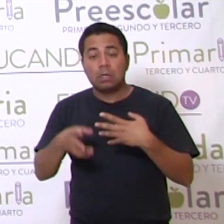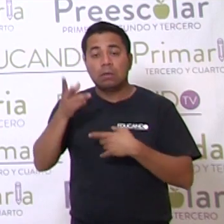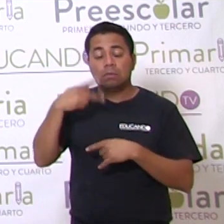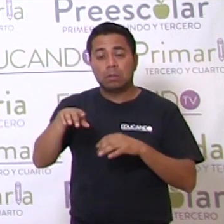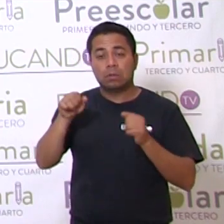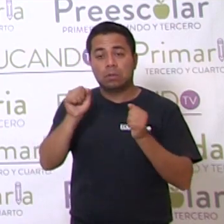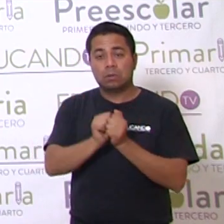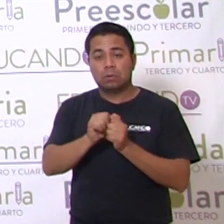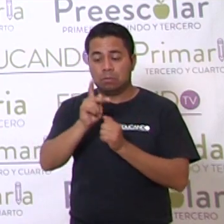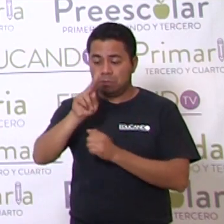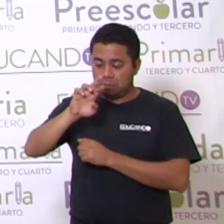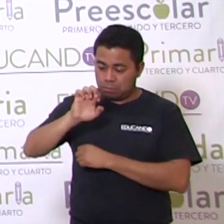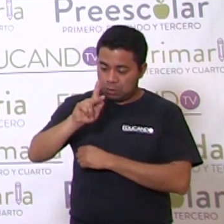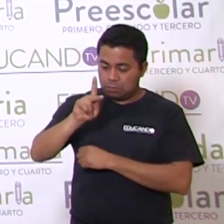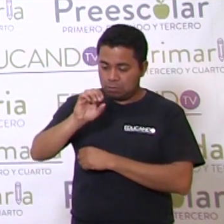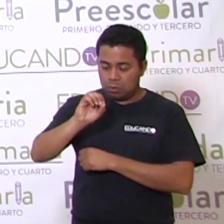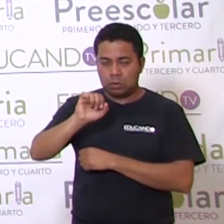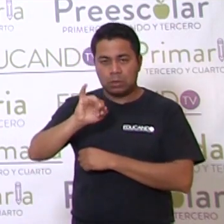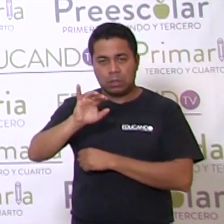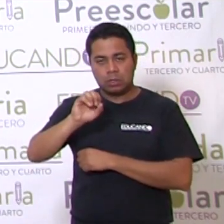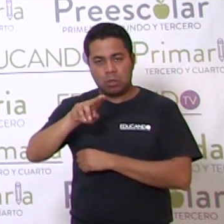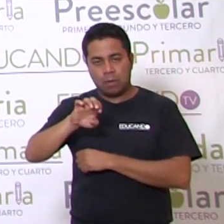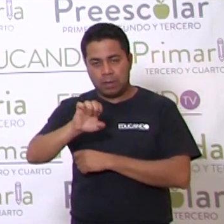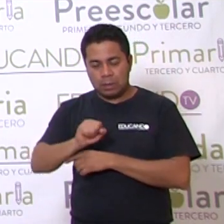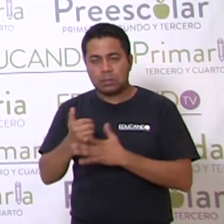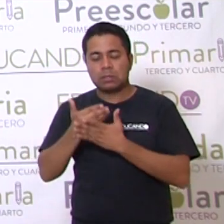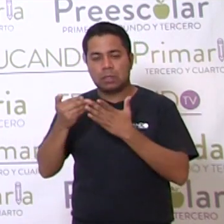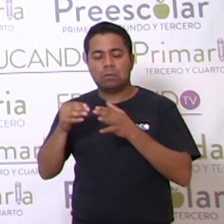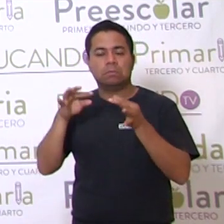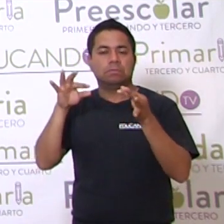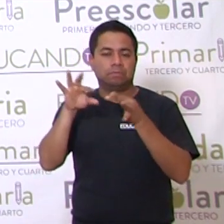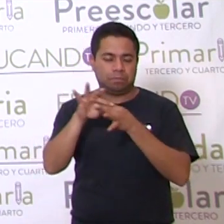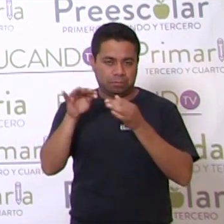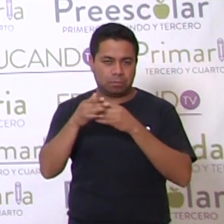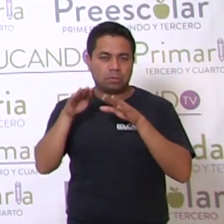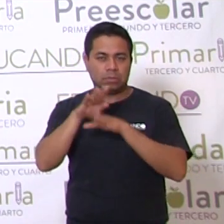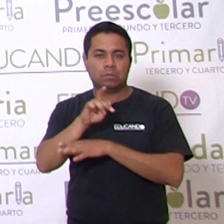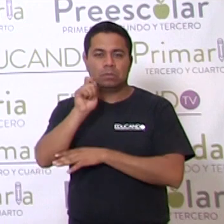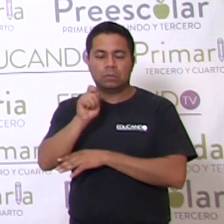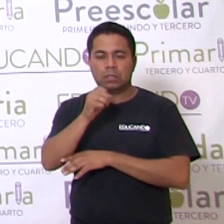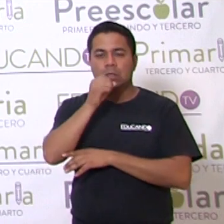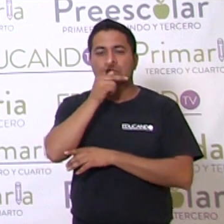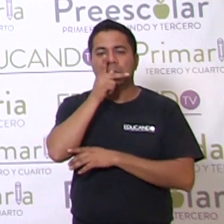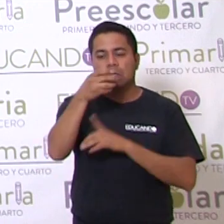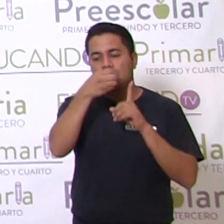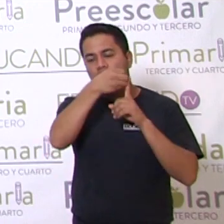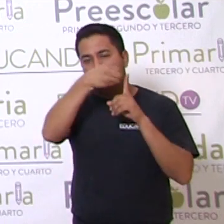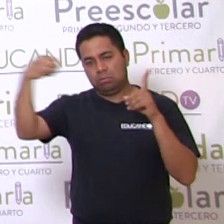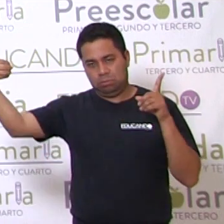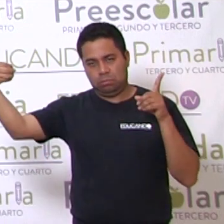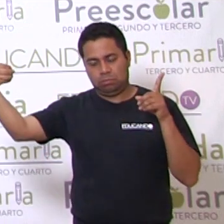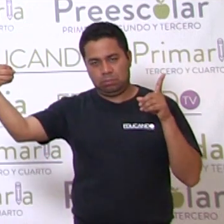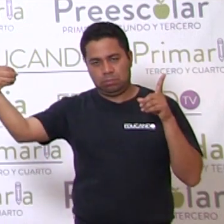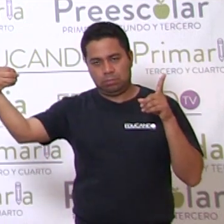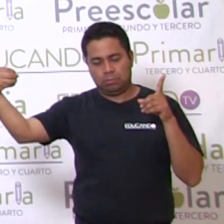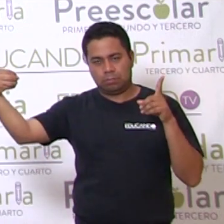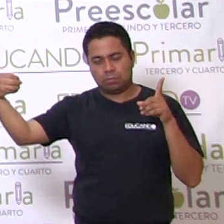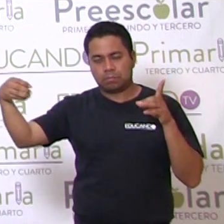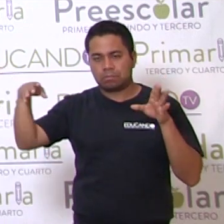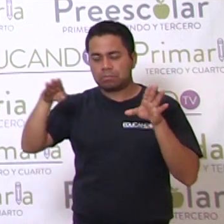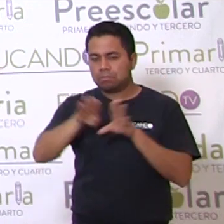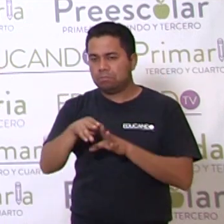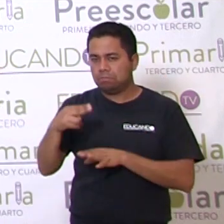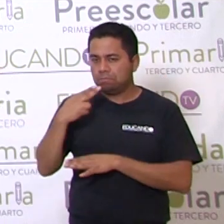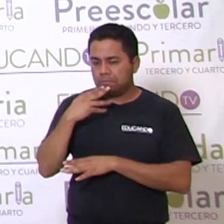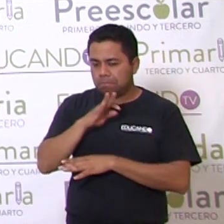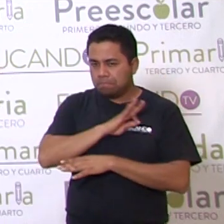las preposiciones, ahora vamos a hablar de lo que son las frases, ¿bien? Cómo poder